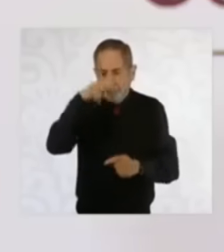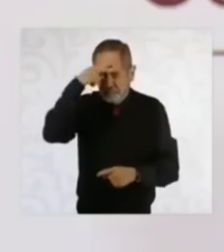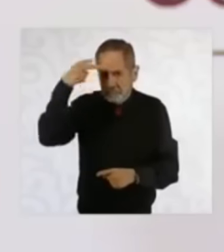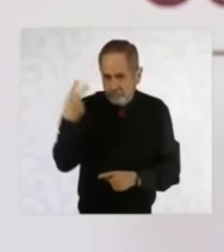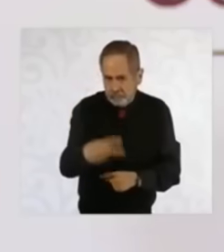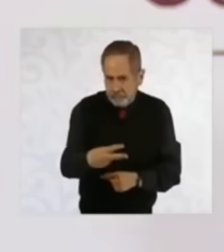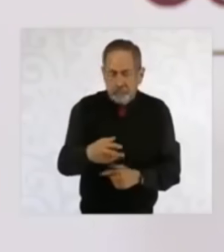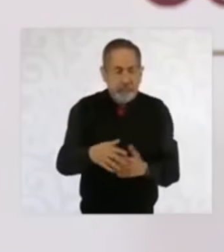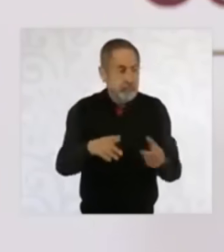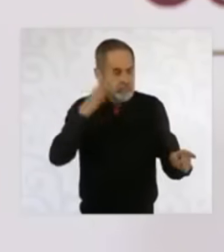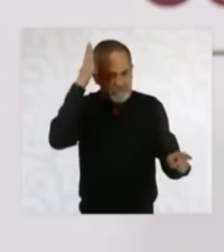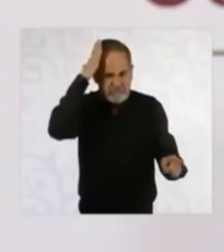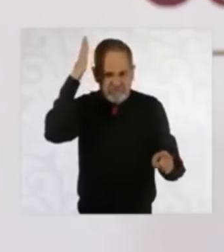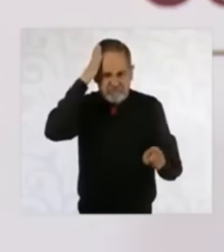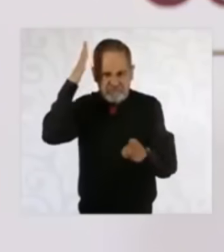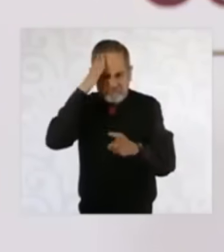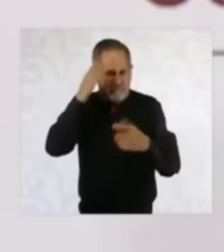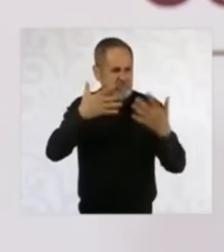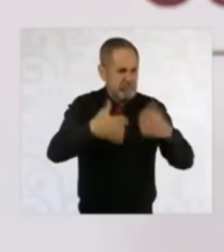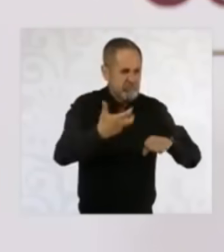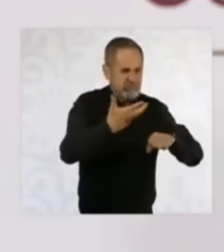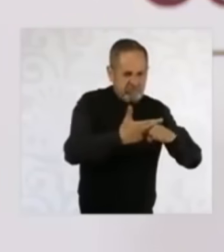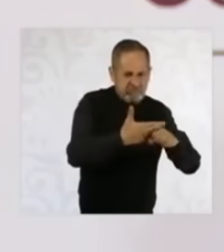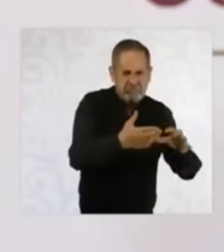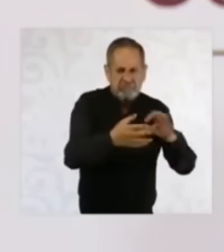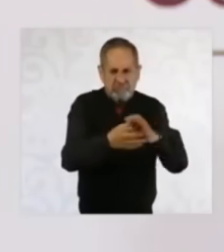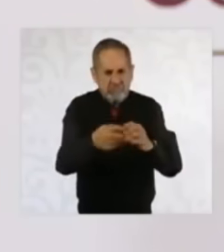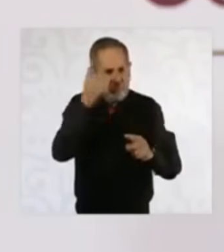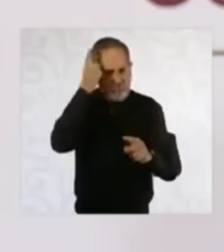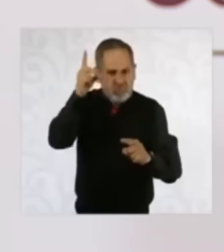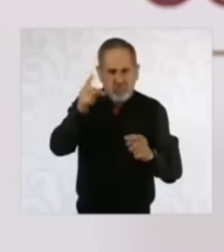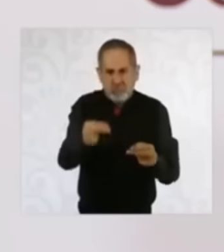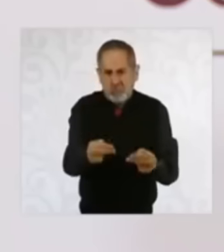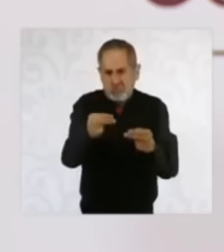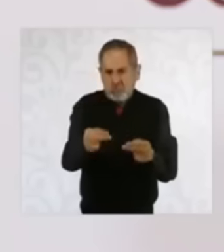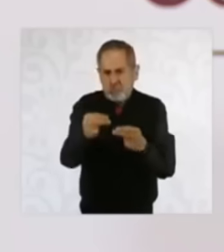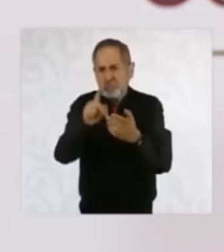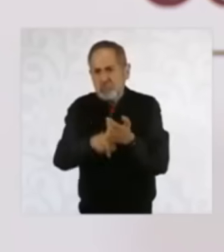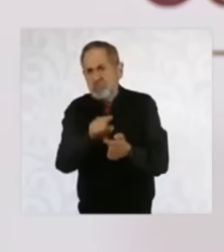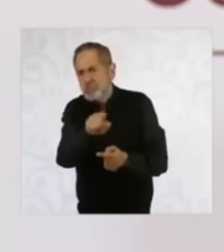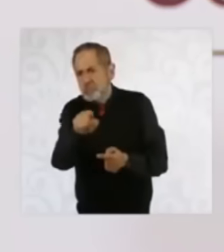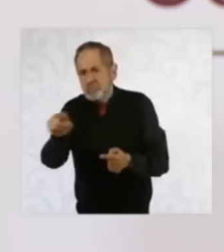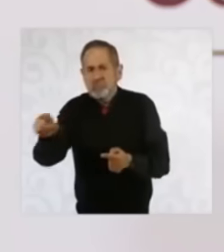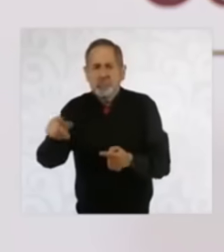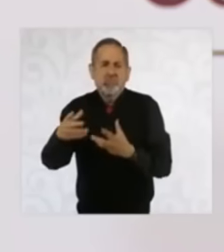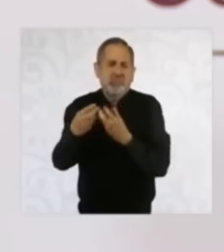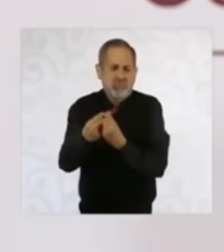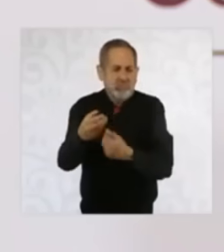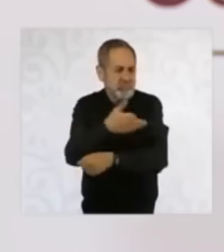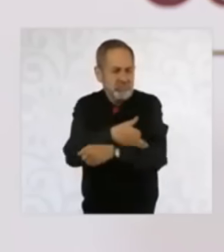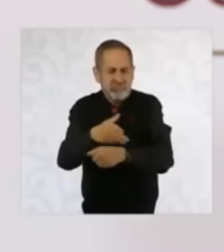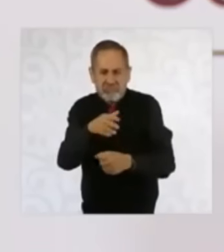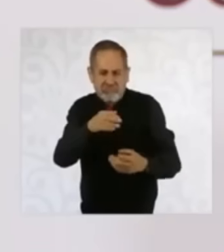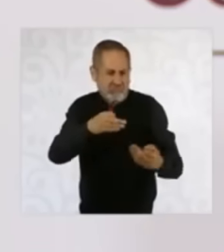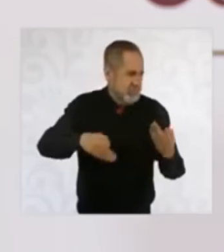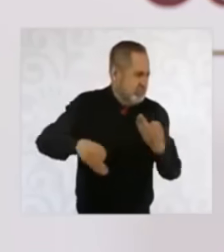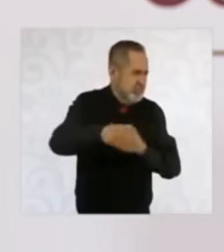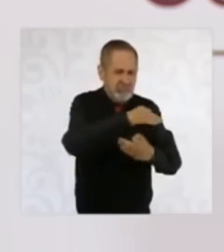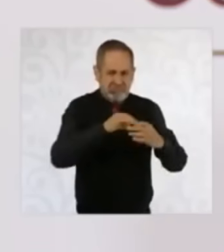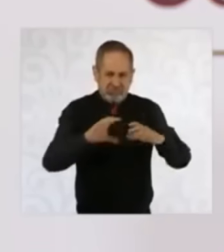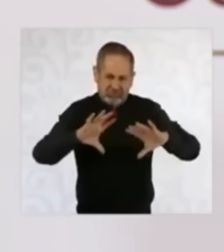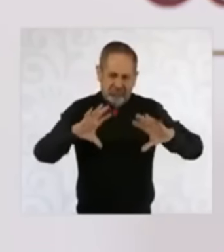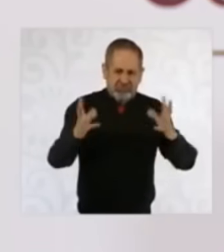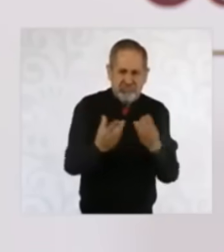pequeñas y medianas empresas esas que son el alma de nuestra economía esas tienditas fondas talleres y mercados que trabajan día a